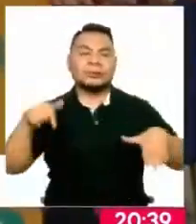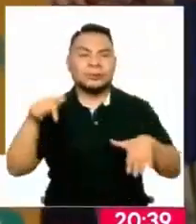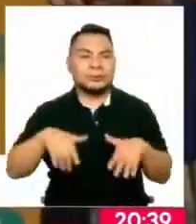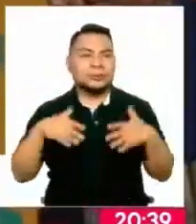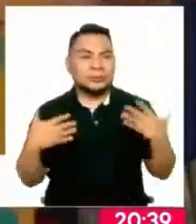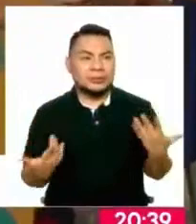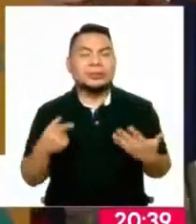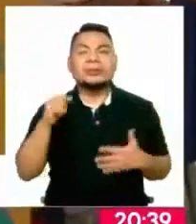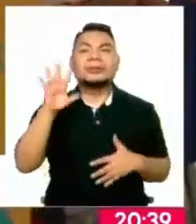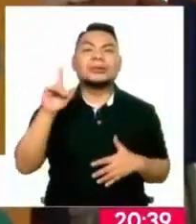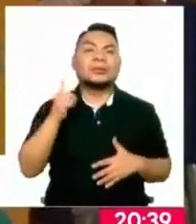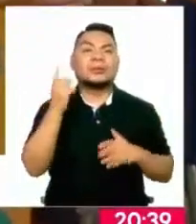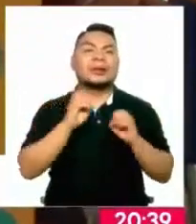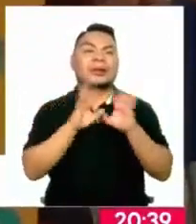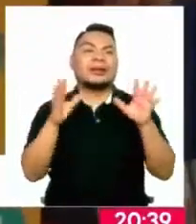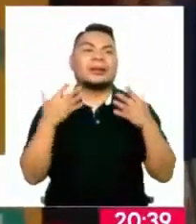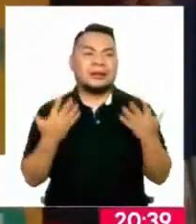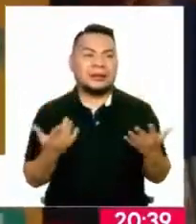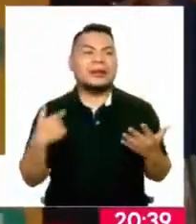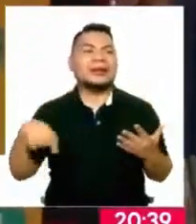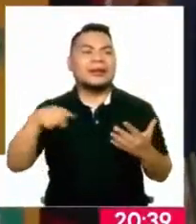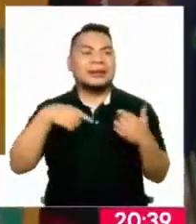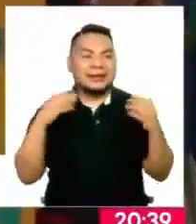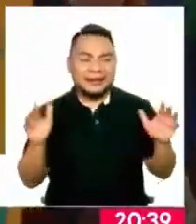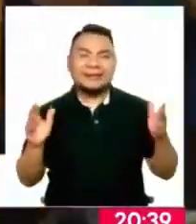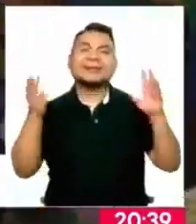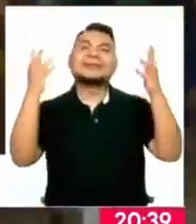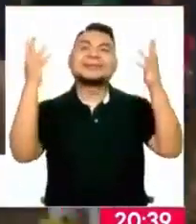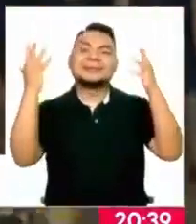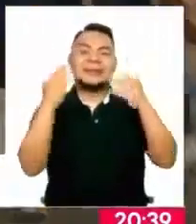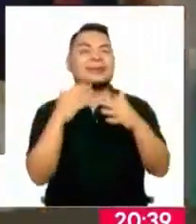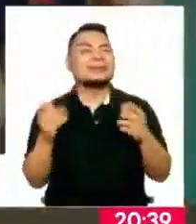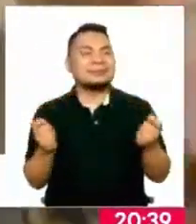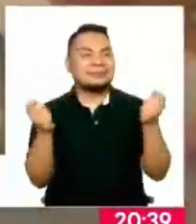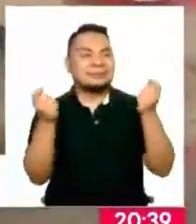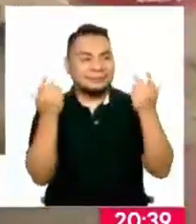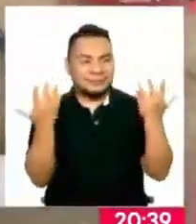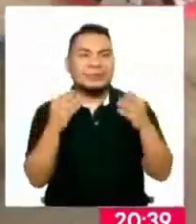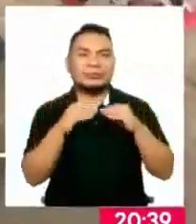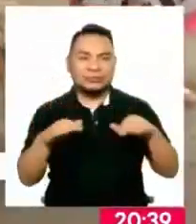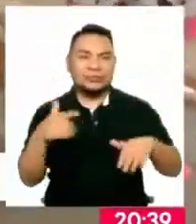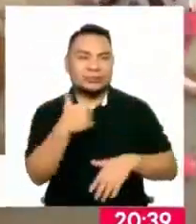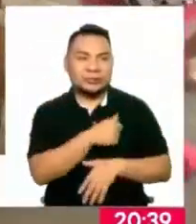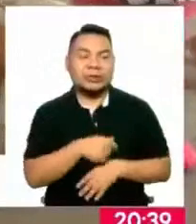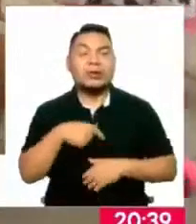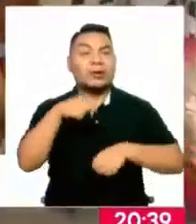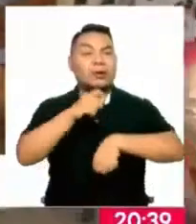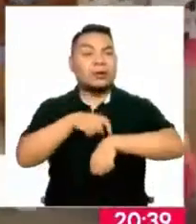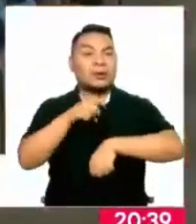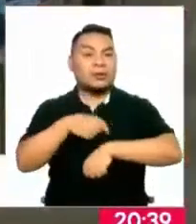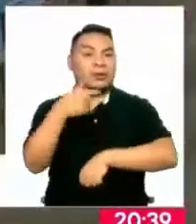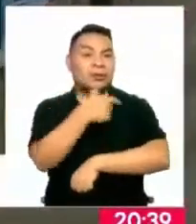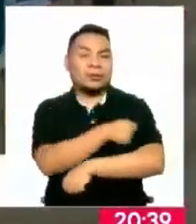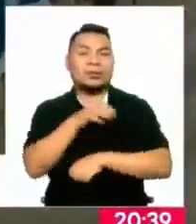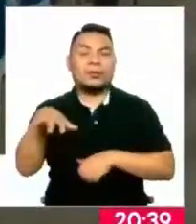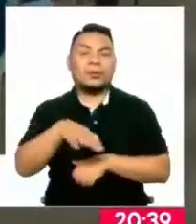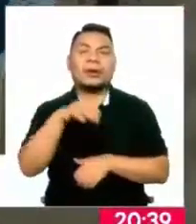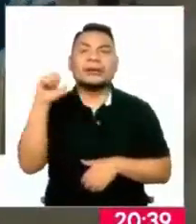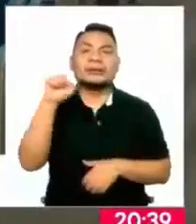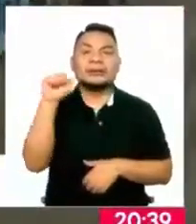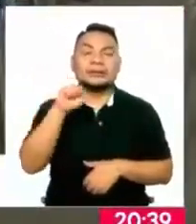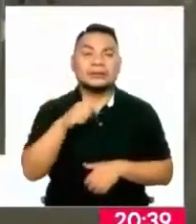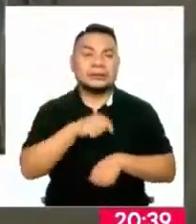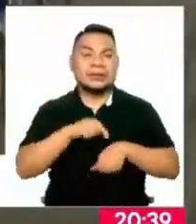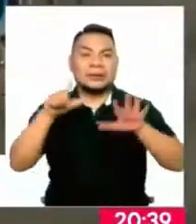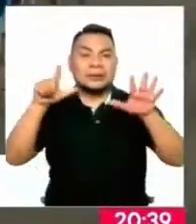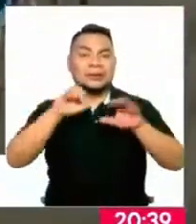en estos 5 primeros días, por las cuales vamos a aplaudir, por favor, aplausos. Los horarios del vacuna Guarma serán sábado desde